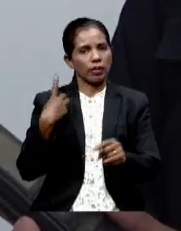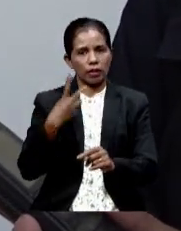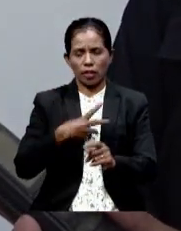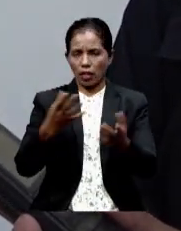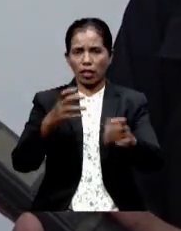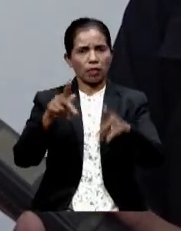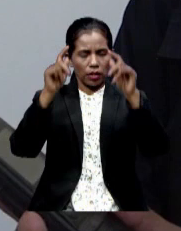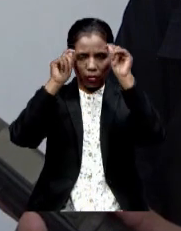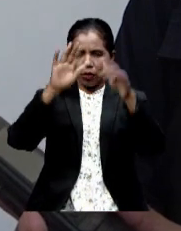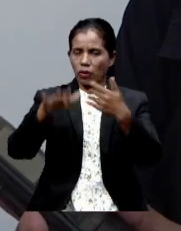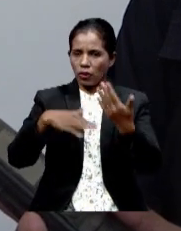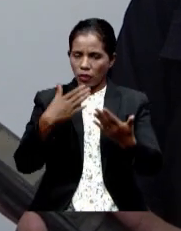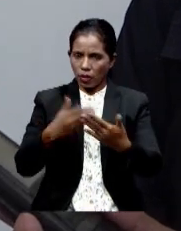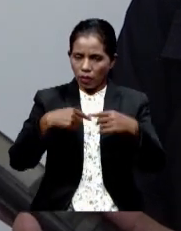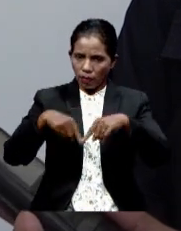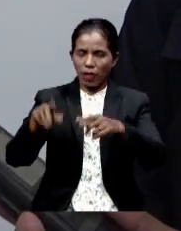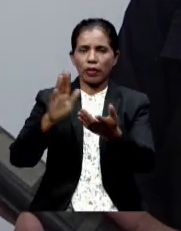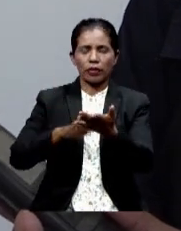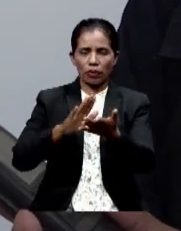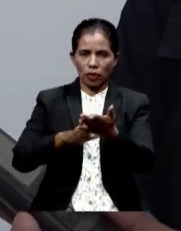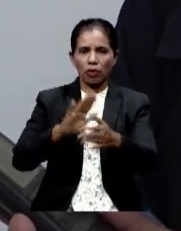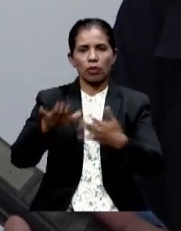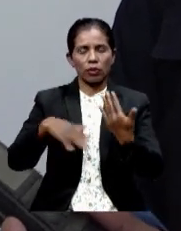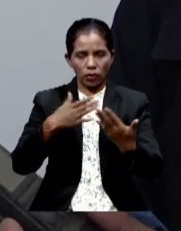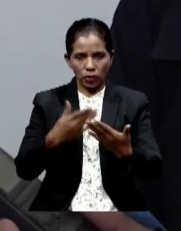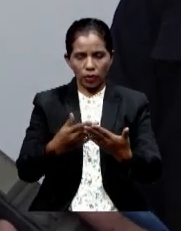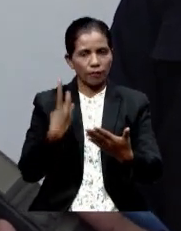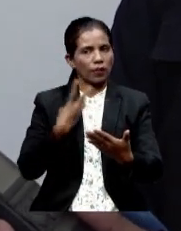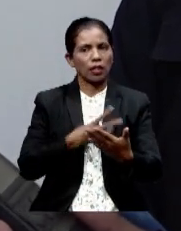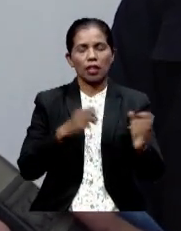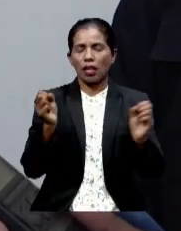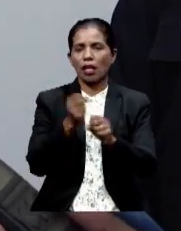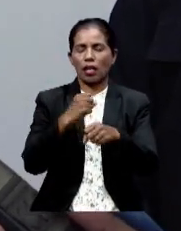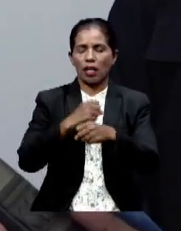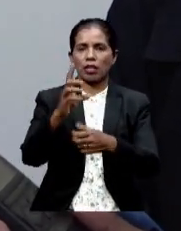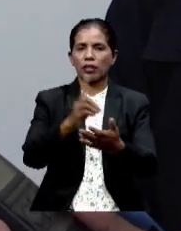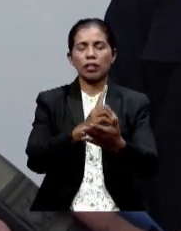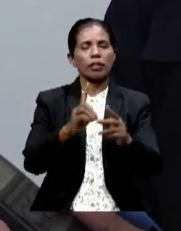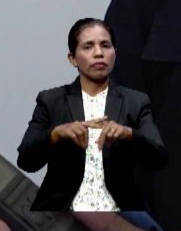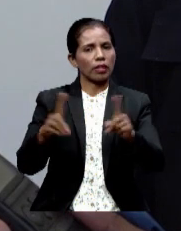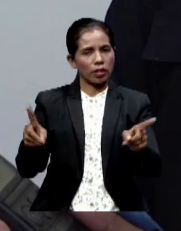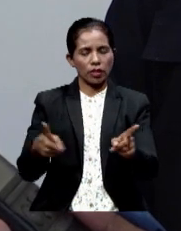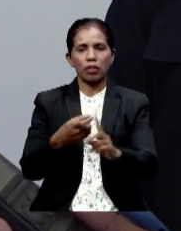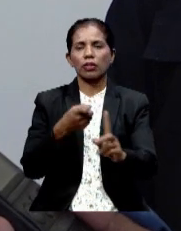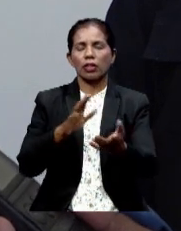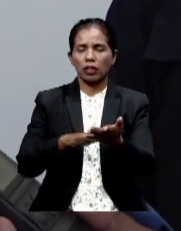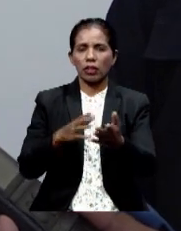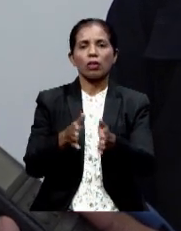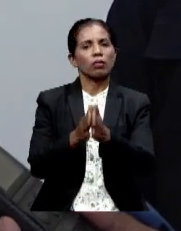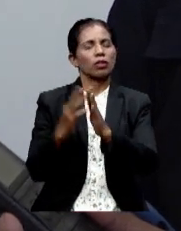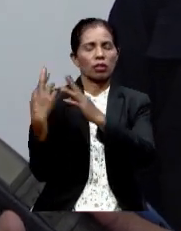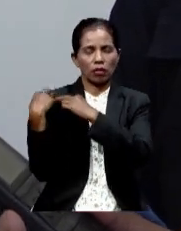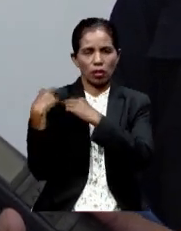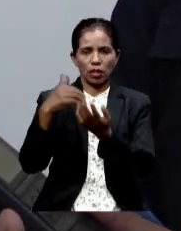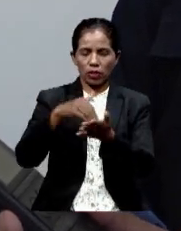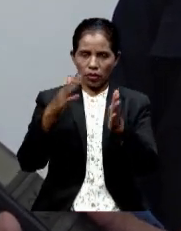timoro an siro hot ne be mak ba escola e escola serne ita la halo diferença entre escola serne mai beita husu responsabilidade estudante ser